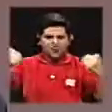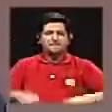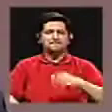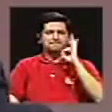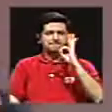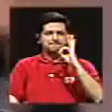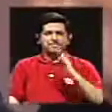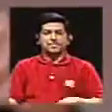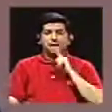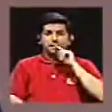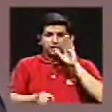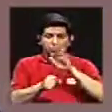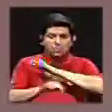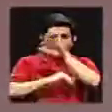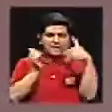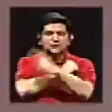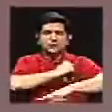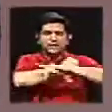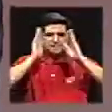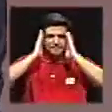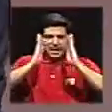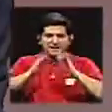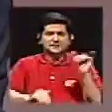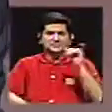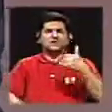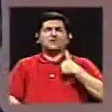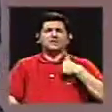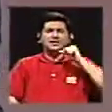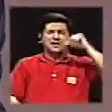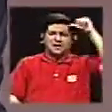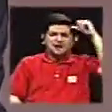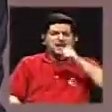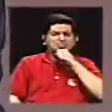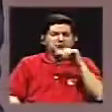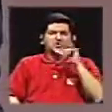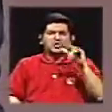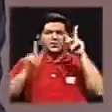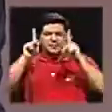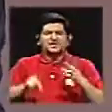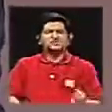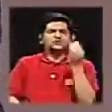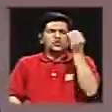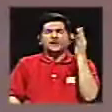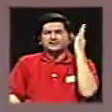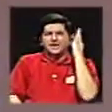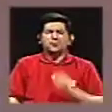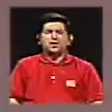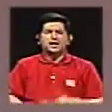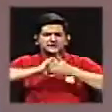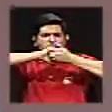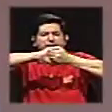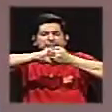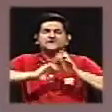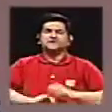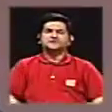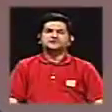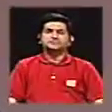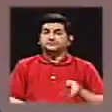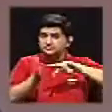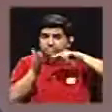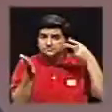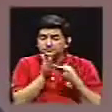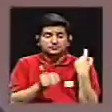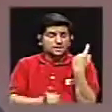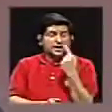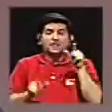óptima, que cubre todo el territorio nacional. Igual lo tenemos en adultos mayores, igual lo tenemos en juventud, en mujeres, en cooperativas. Quiere decir que en